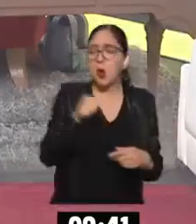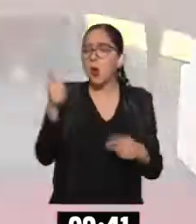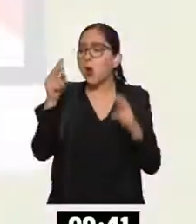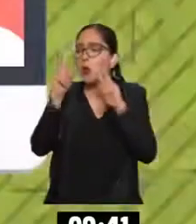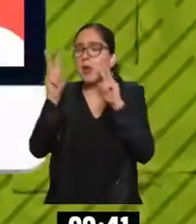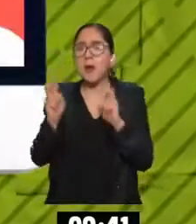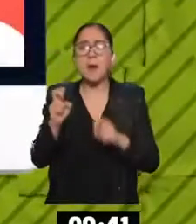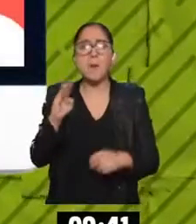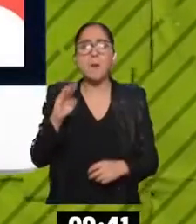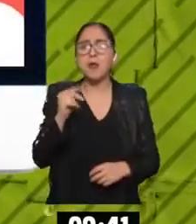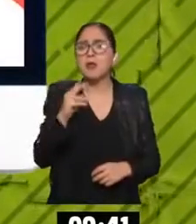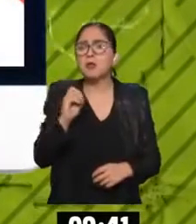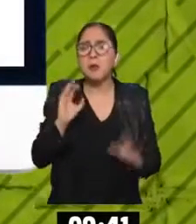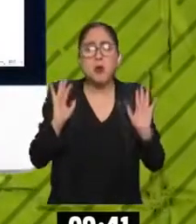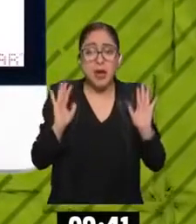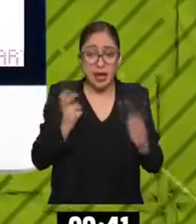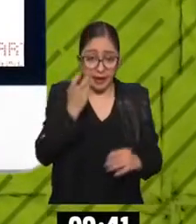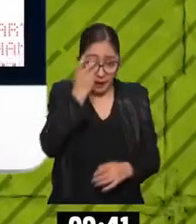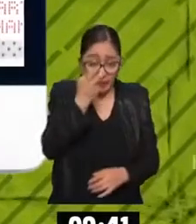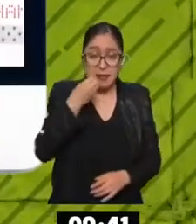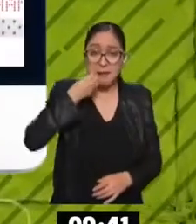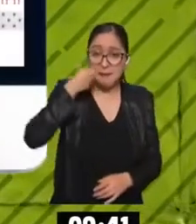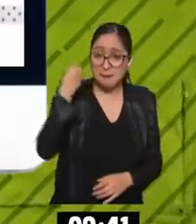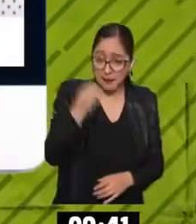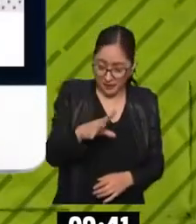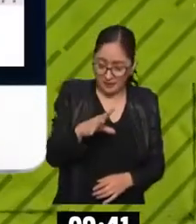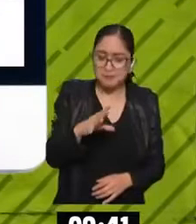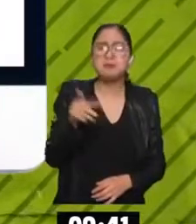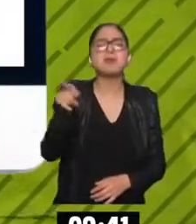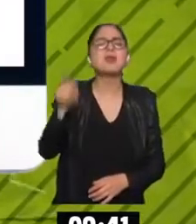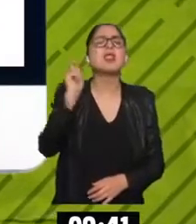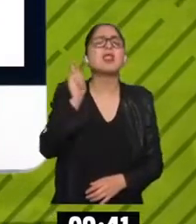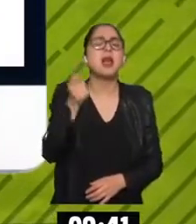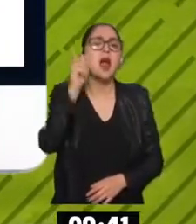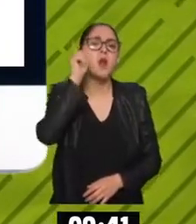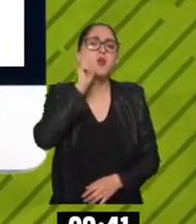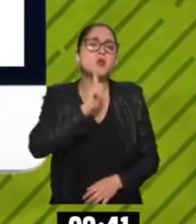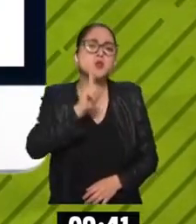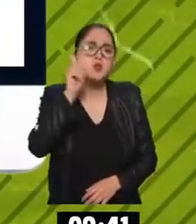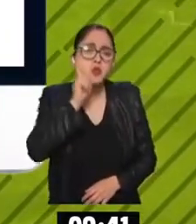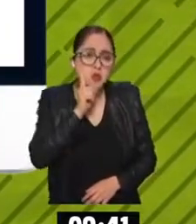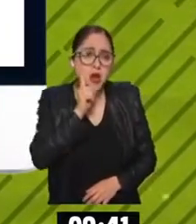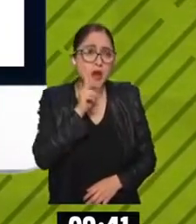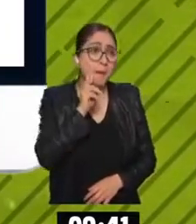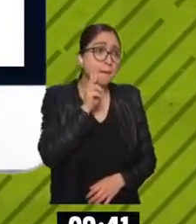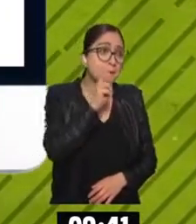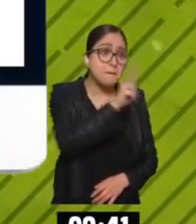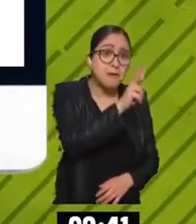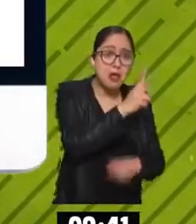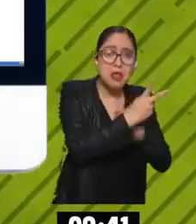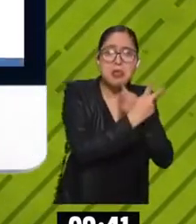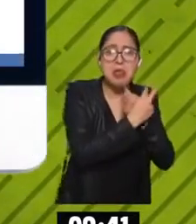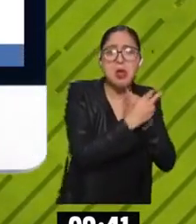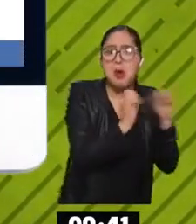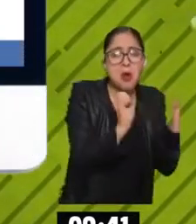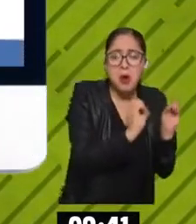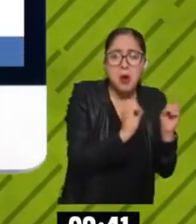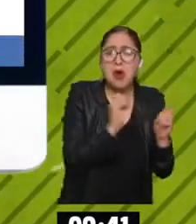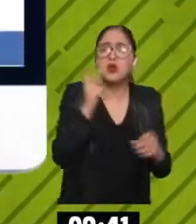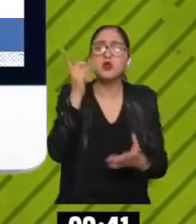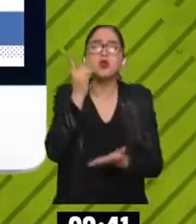sea, eso es lo chido y que además, como las mujeres, fíjate que las mujeres no vemos tele, nomás la oímos porque como nos paramos a hacer la